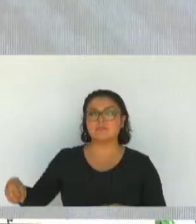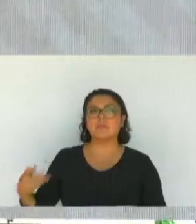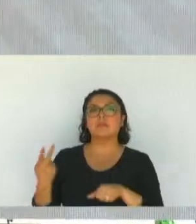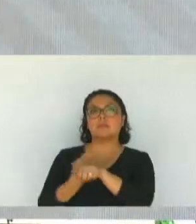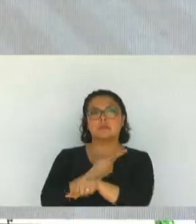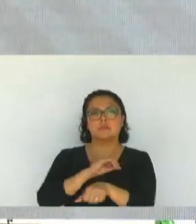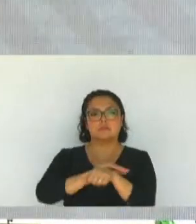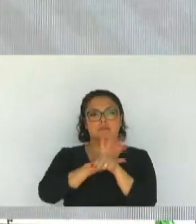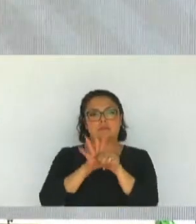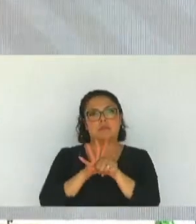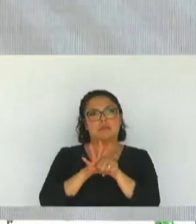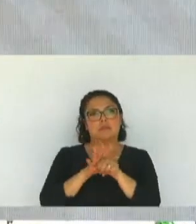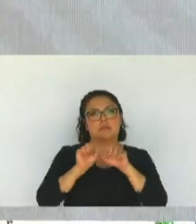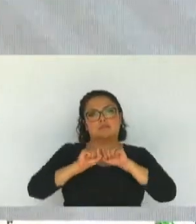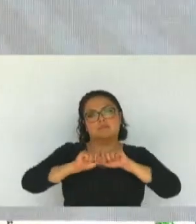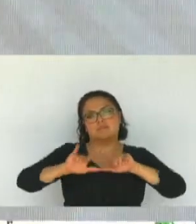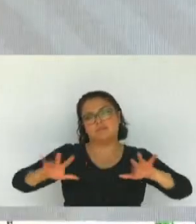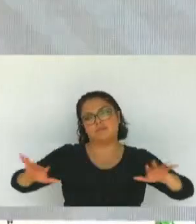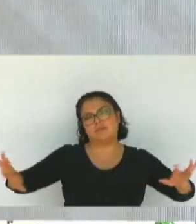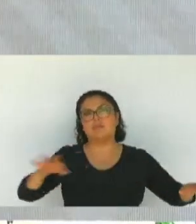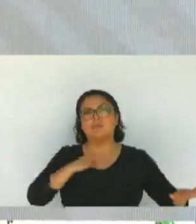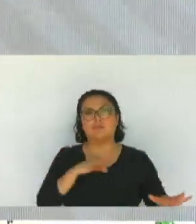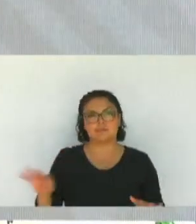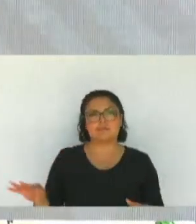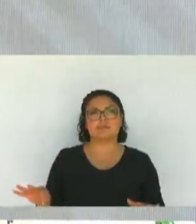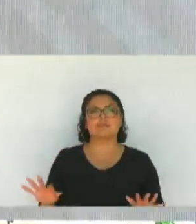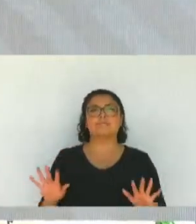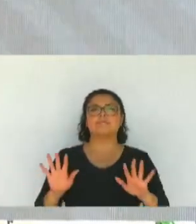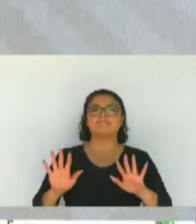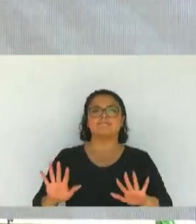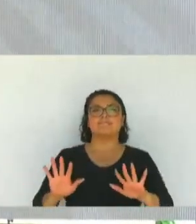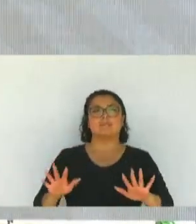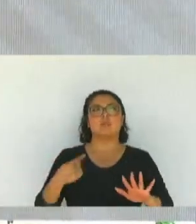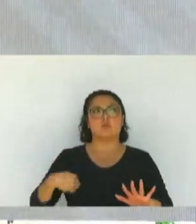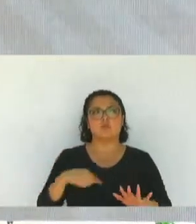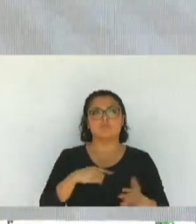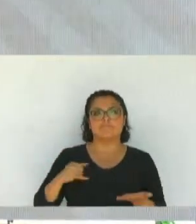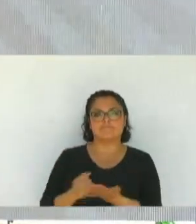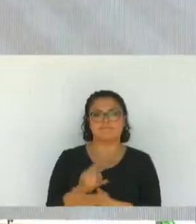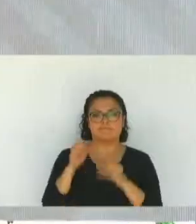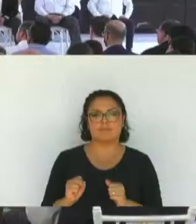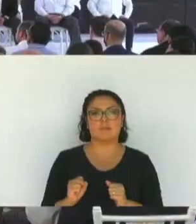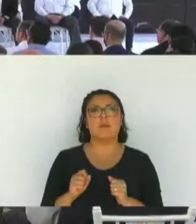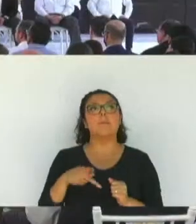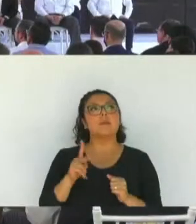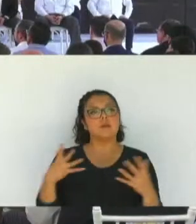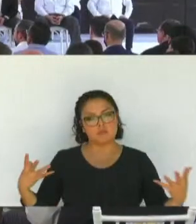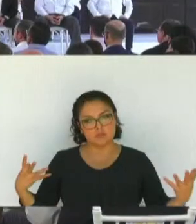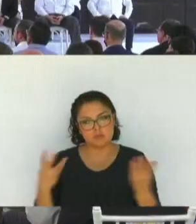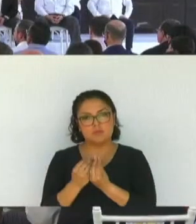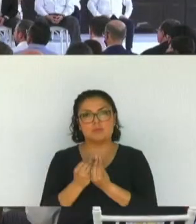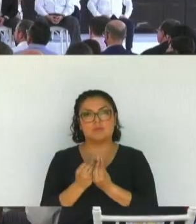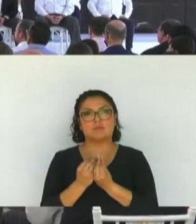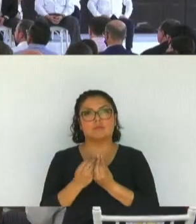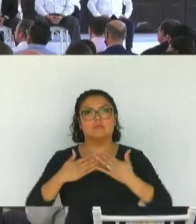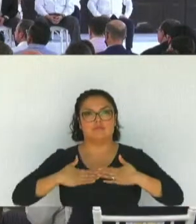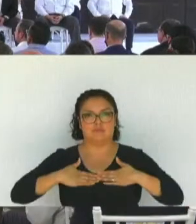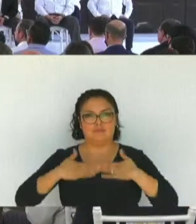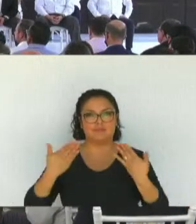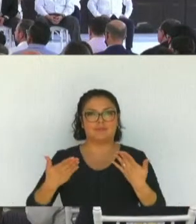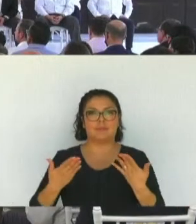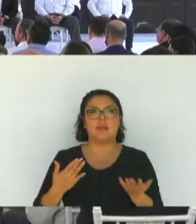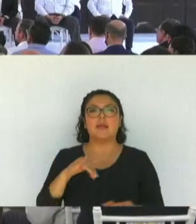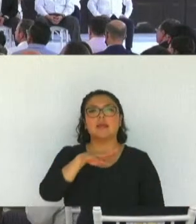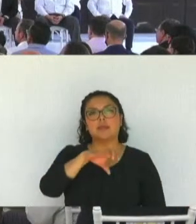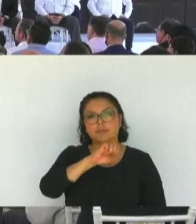de trabajo. Había que actuar rápido, pero sobre todo había que actuar juntos. Por eso es que trabajamos con los expertos del IMSS en salud